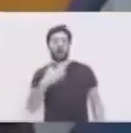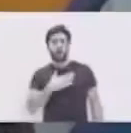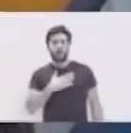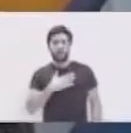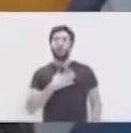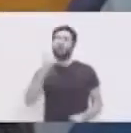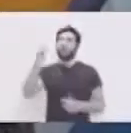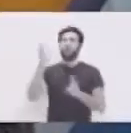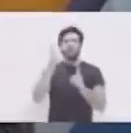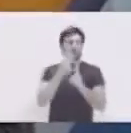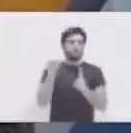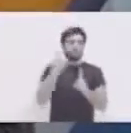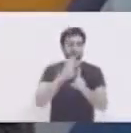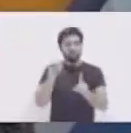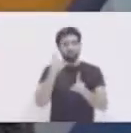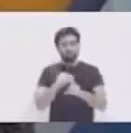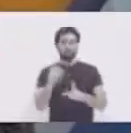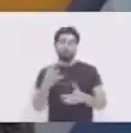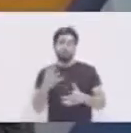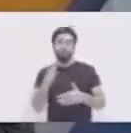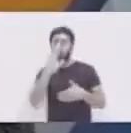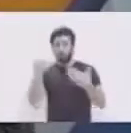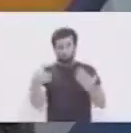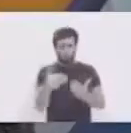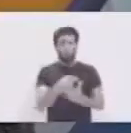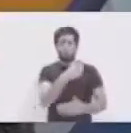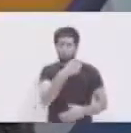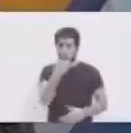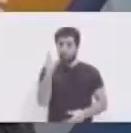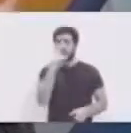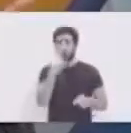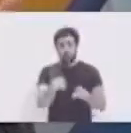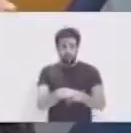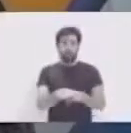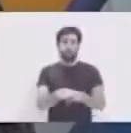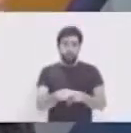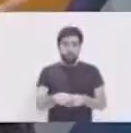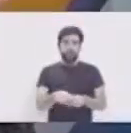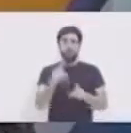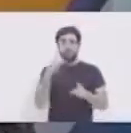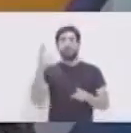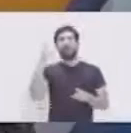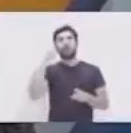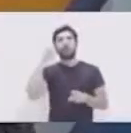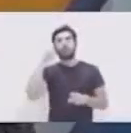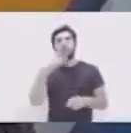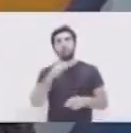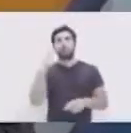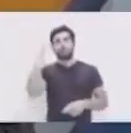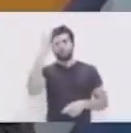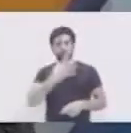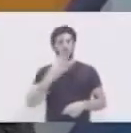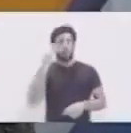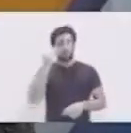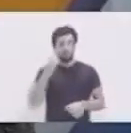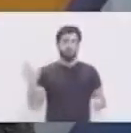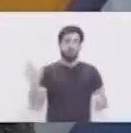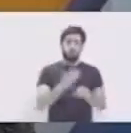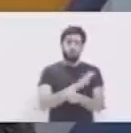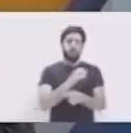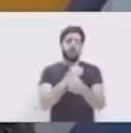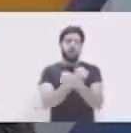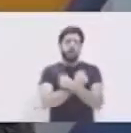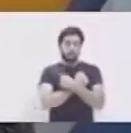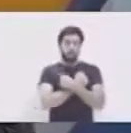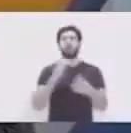conmigo, me hacían chistes. Y todos los niños tienen derecho a tener este tipo de recuerdos dulces, llenos